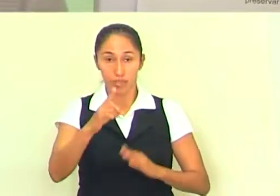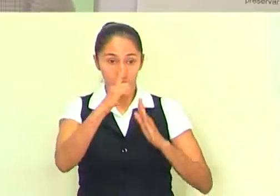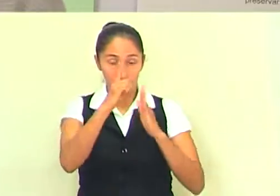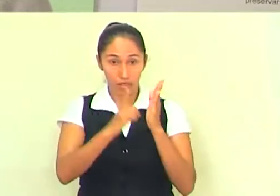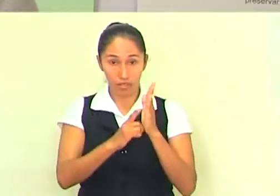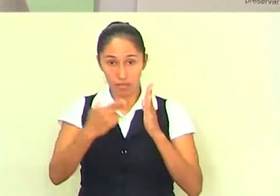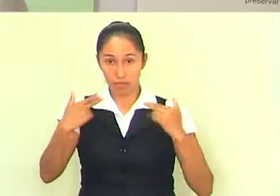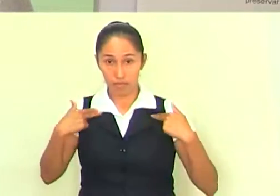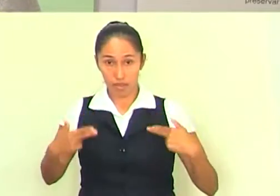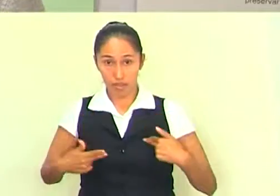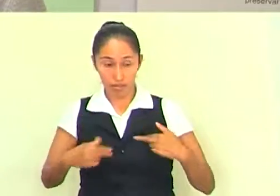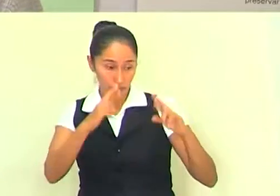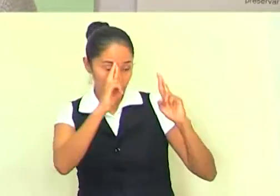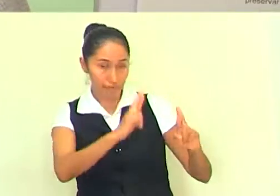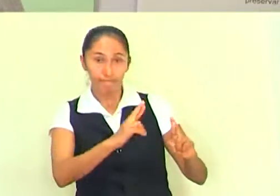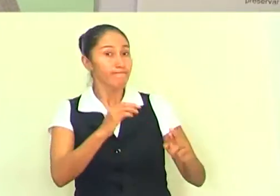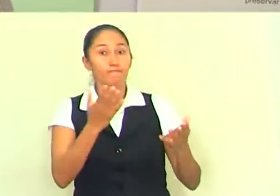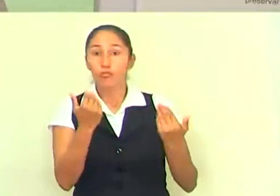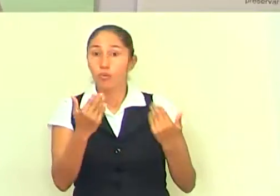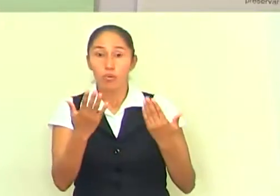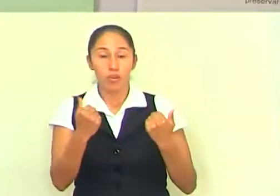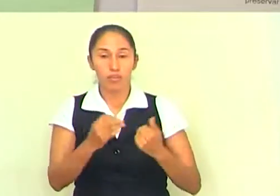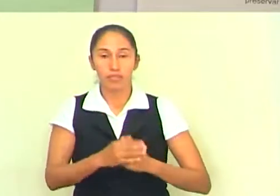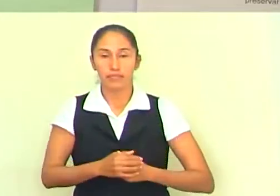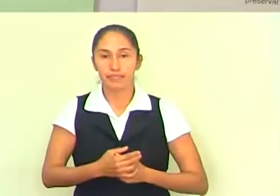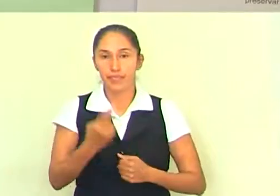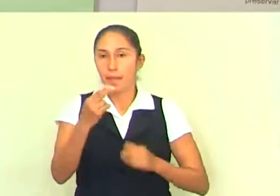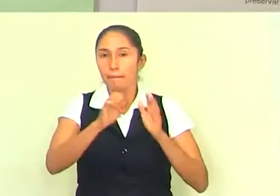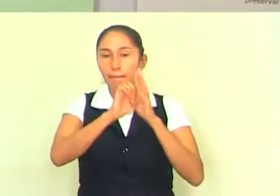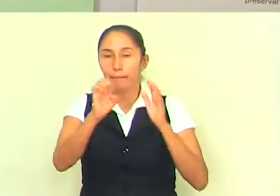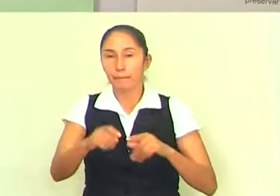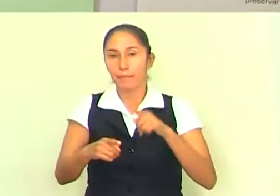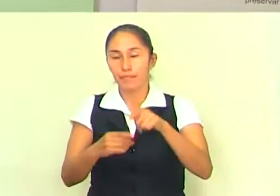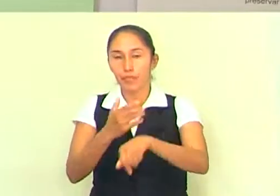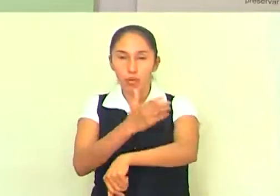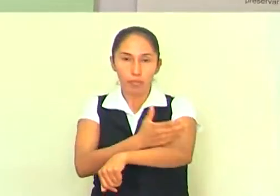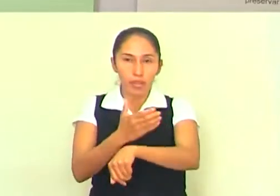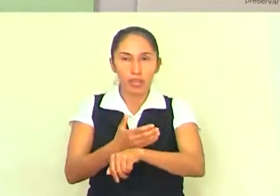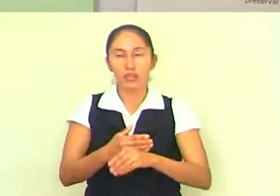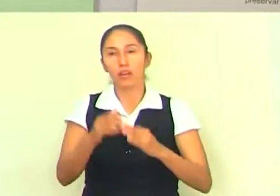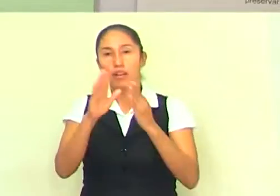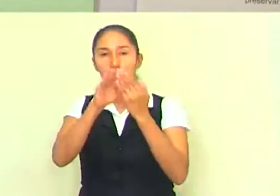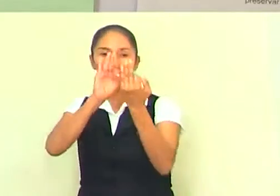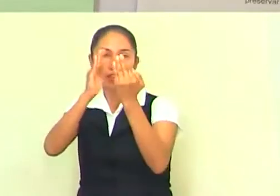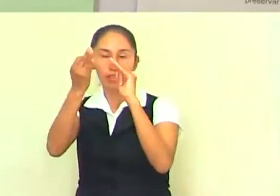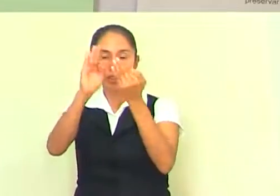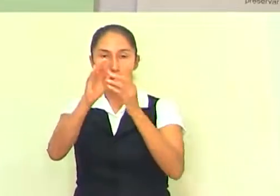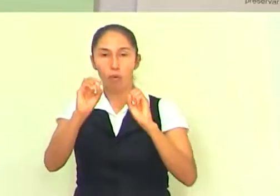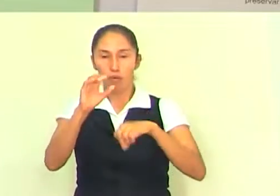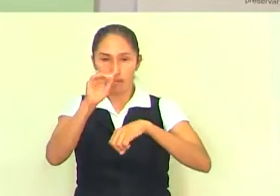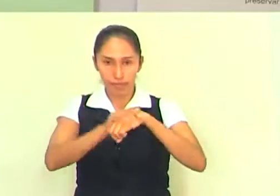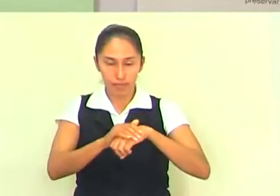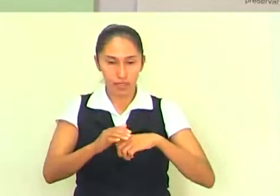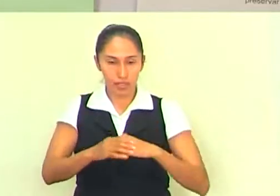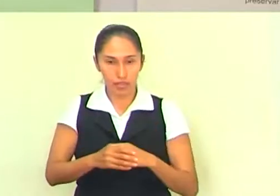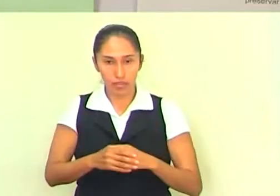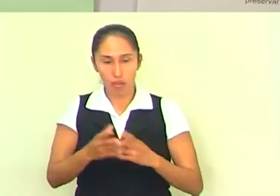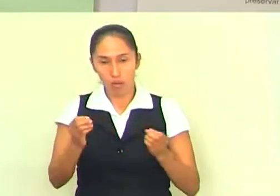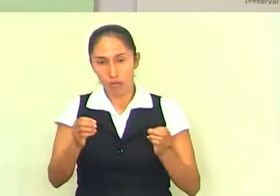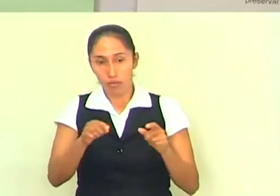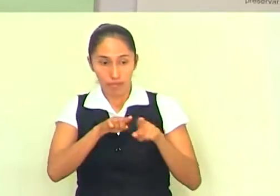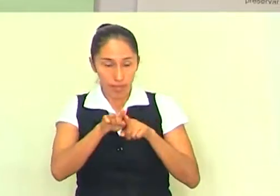de discriminar porque tu compañerito o compañerita, tu vecino, tu amigo o incluso tu hermano,